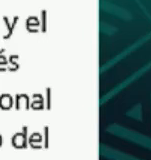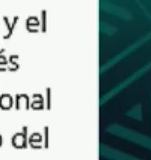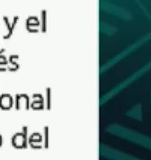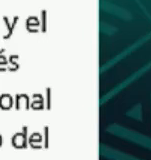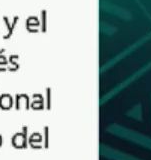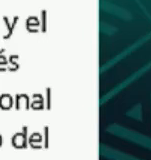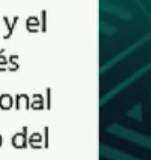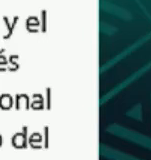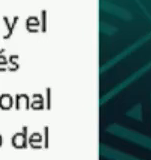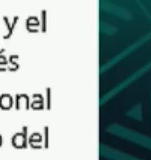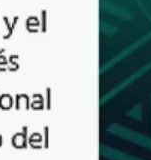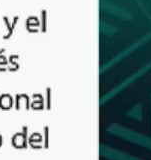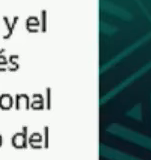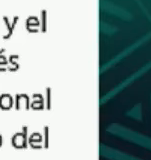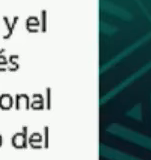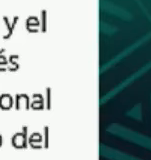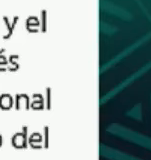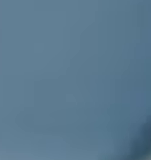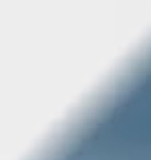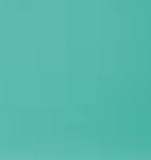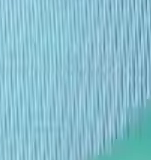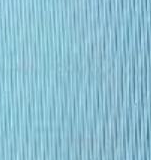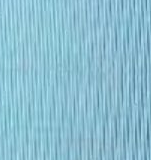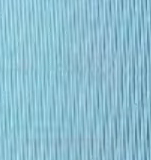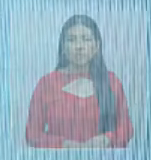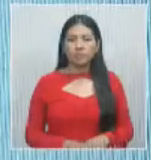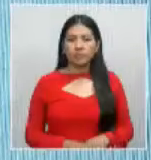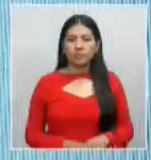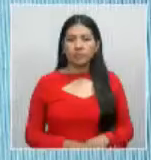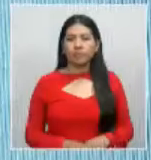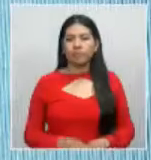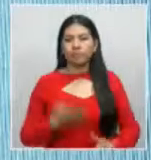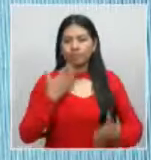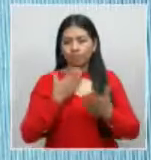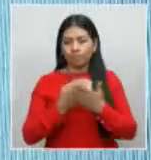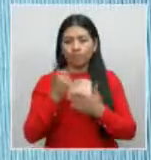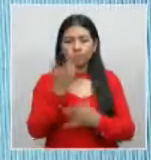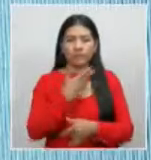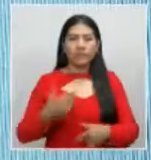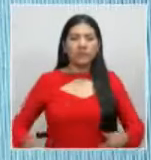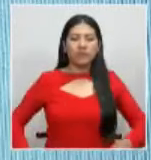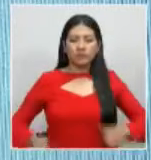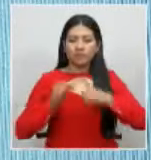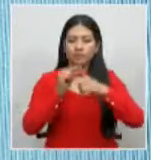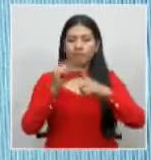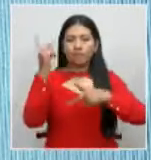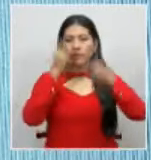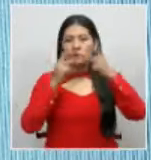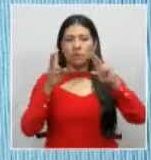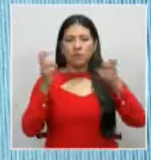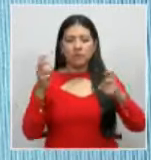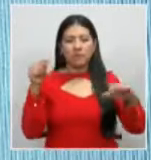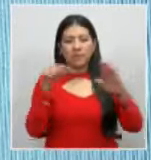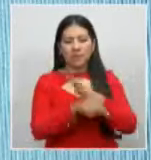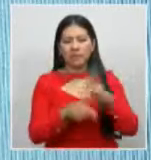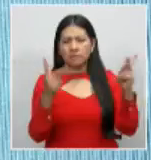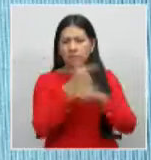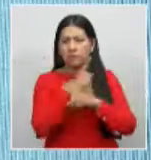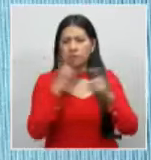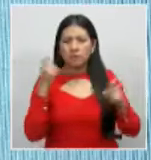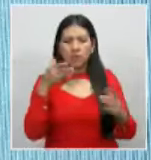de Camila, una chica de 23 años que no está más con nosotros y que ha sido brutalmente